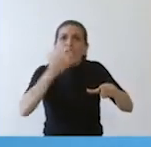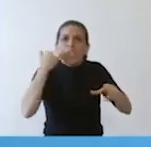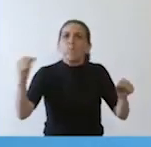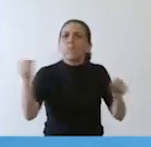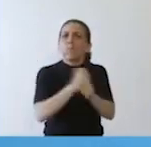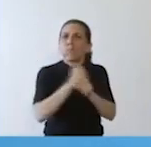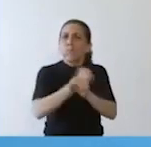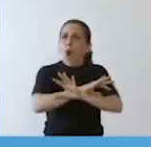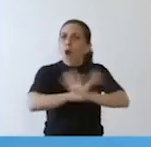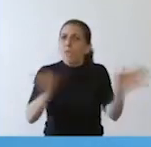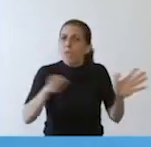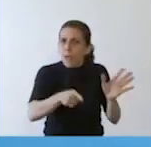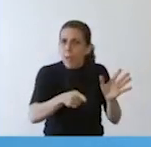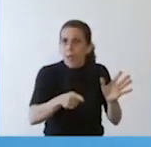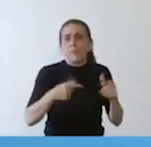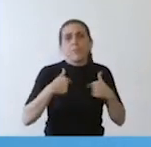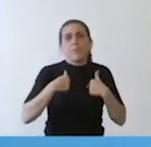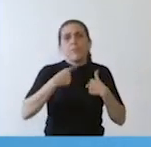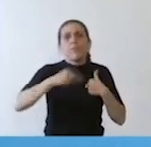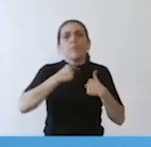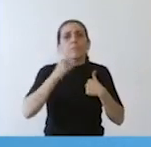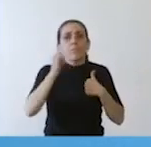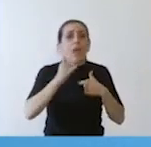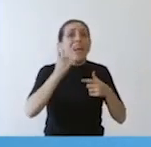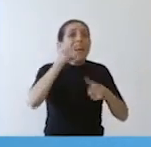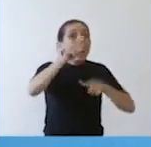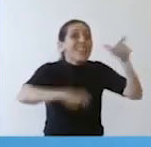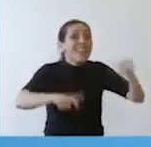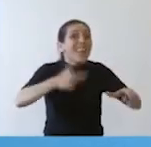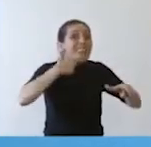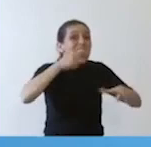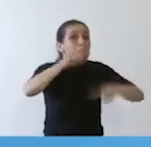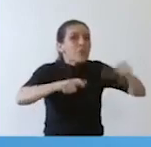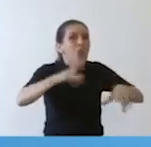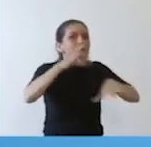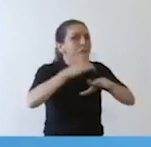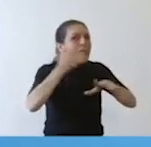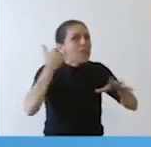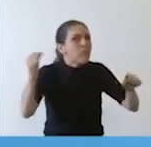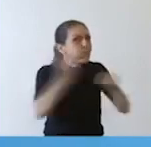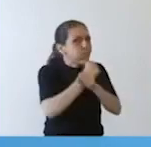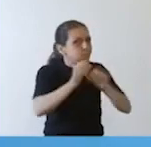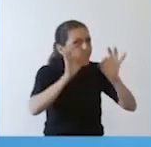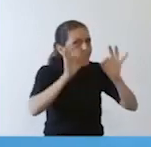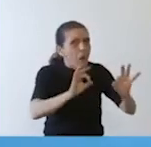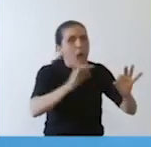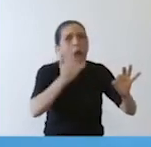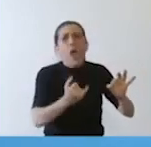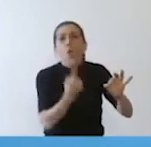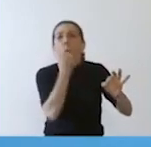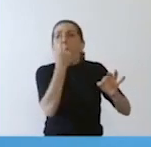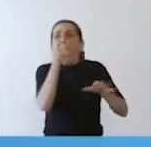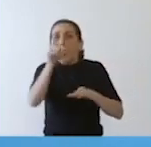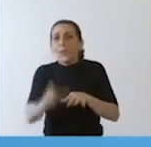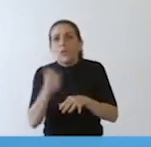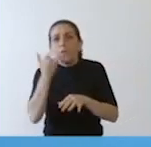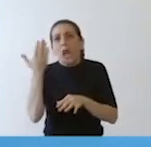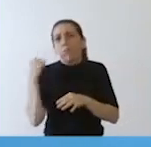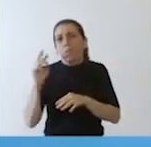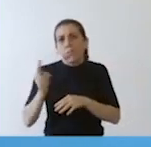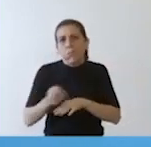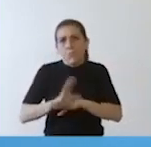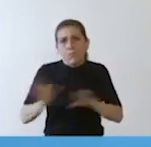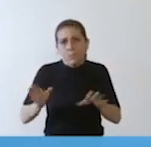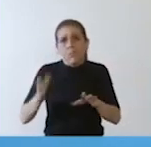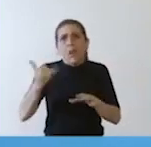confirmados, contarles que nosotros tenemos 17 casos confirmados, de los cuales, como también saben, hay un paciente fallecido que tenía